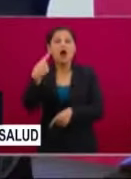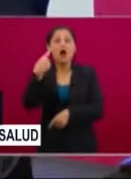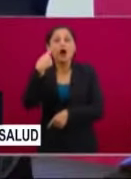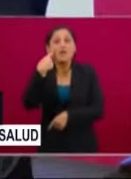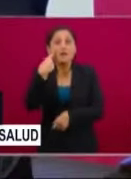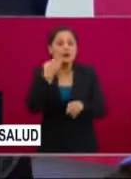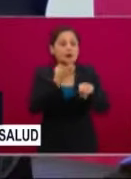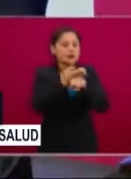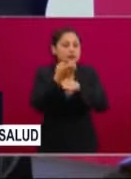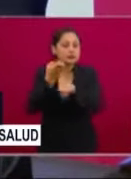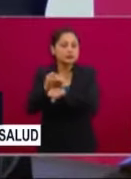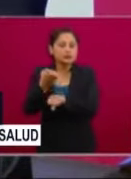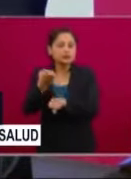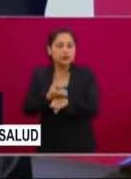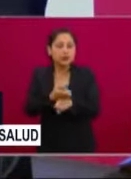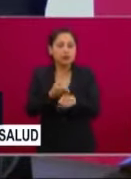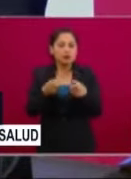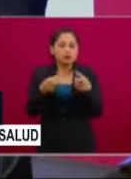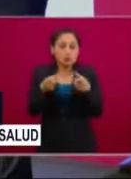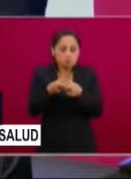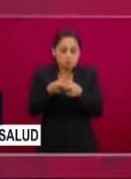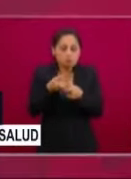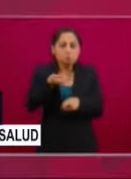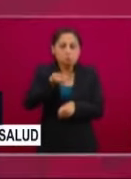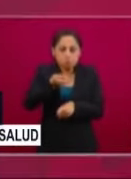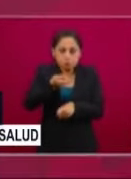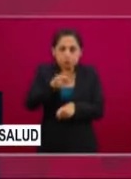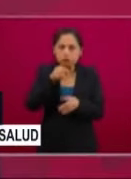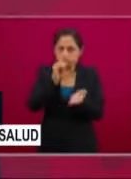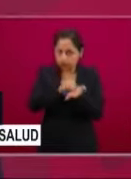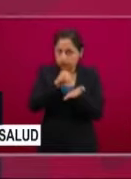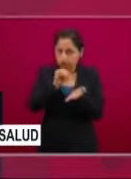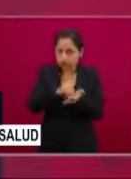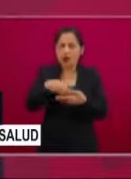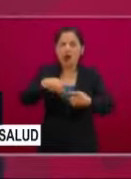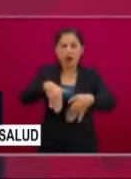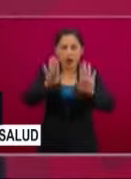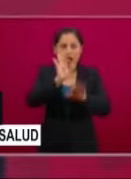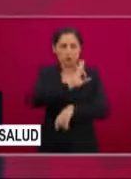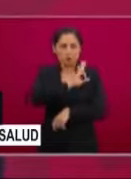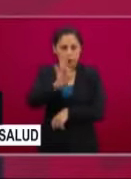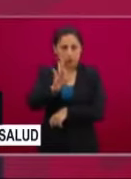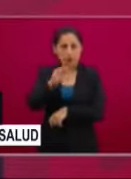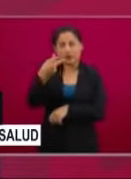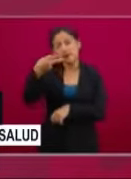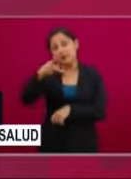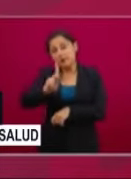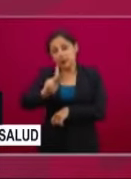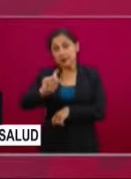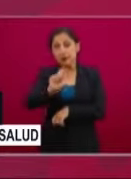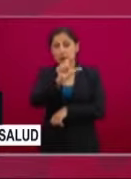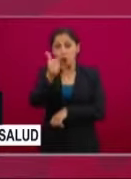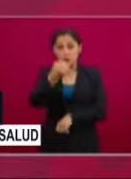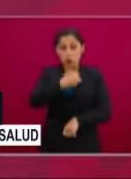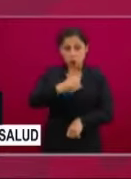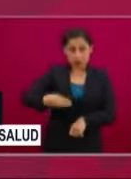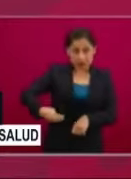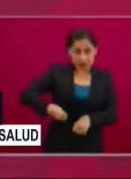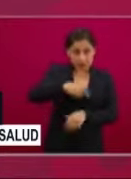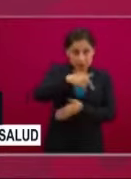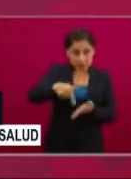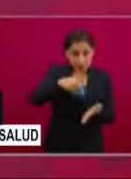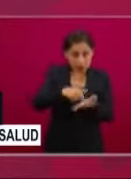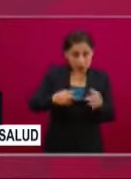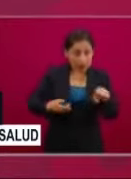mal por parte de las autoridades sanitarias de los países a la pandemia porque gracias